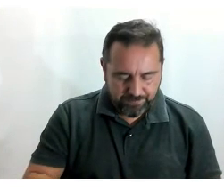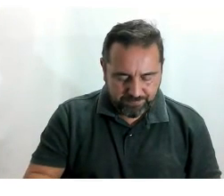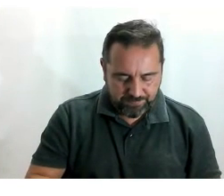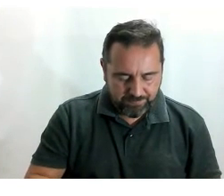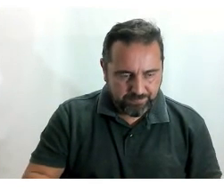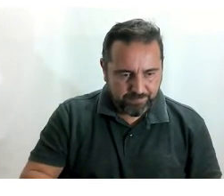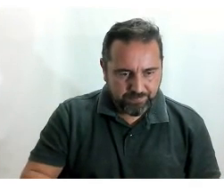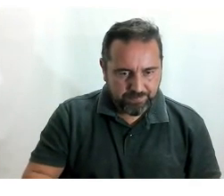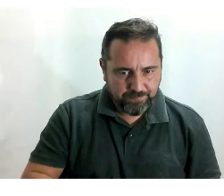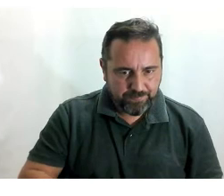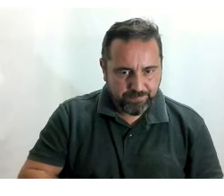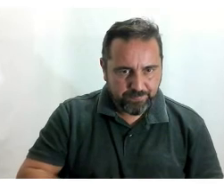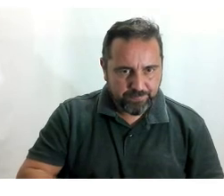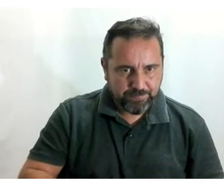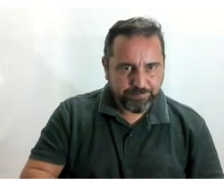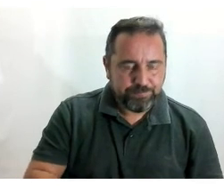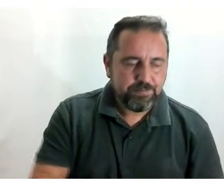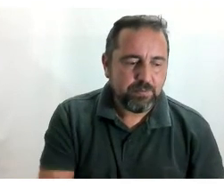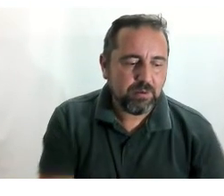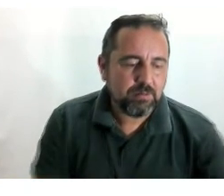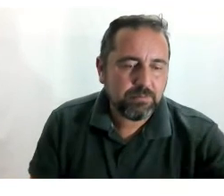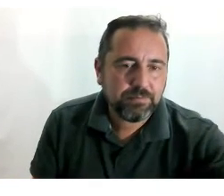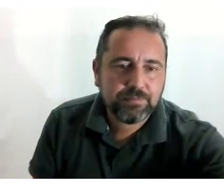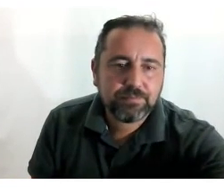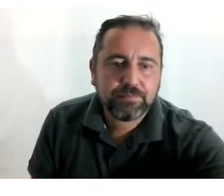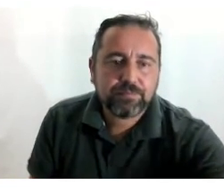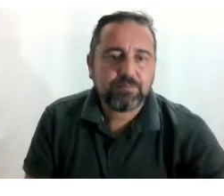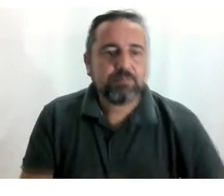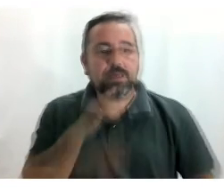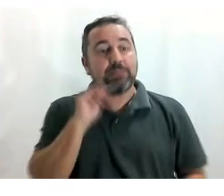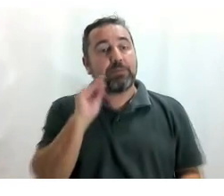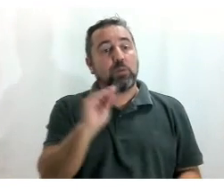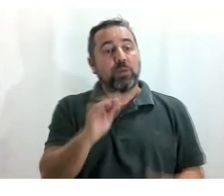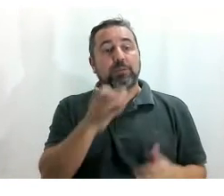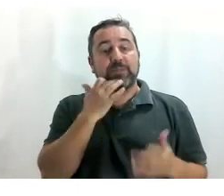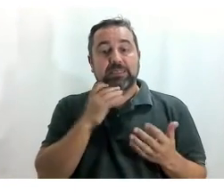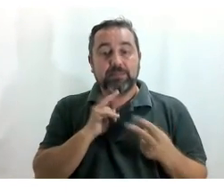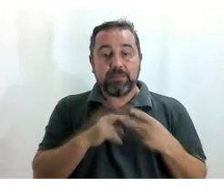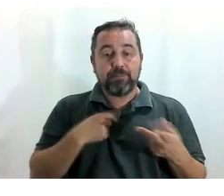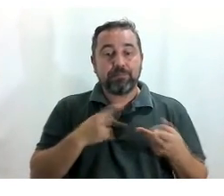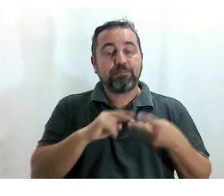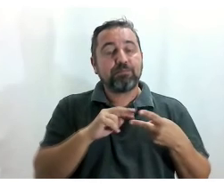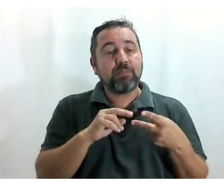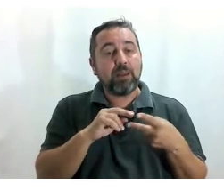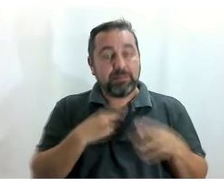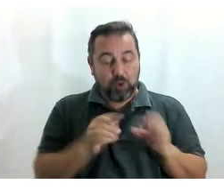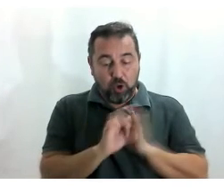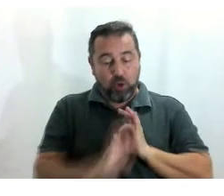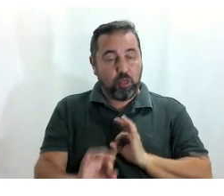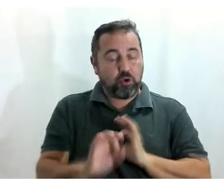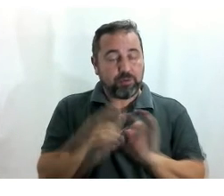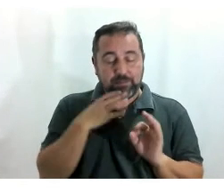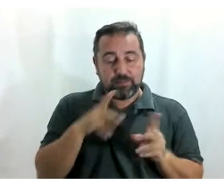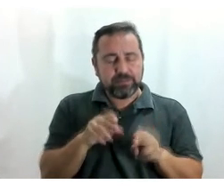células madre del cordón umbilical del hijo recién nacido, incluso si sería útil, aunque se